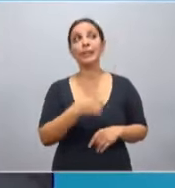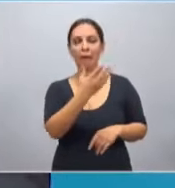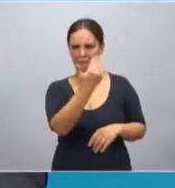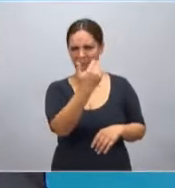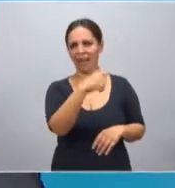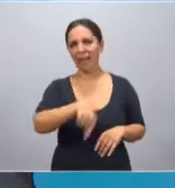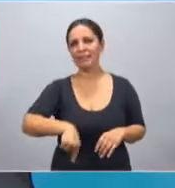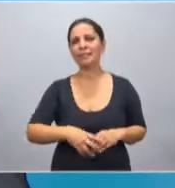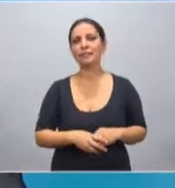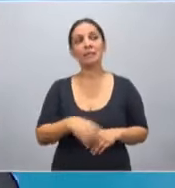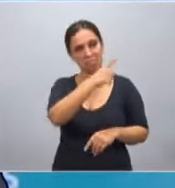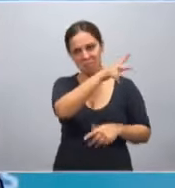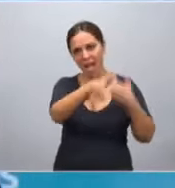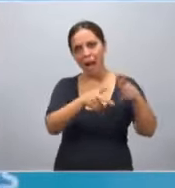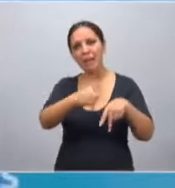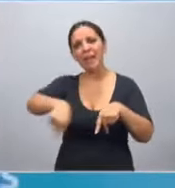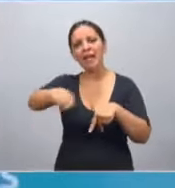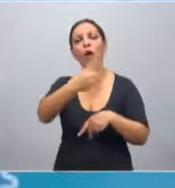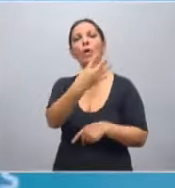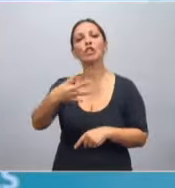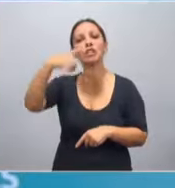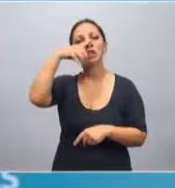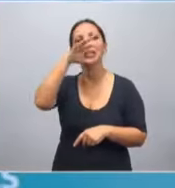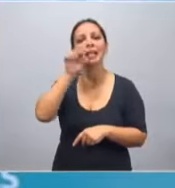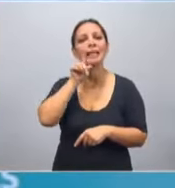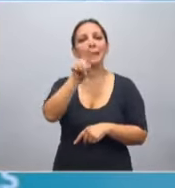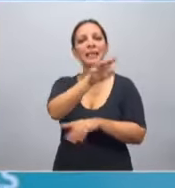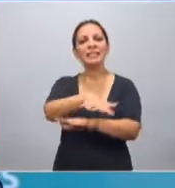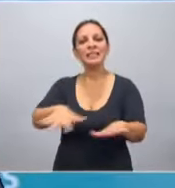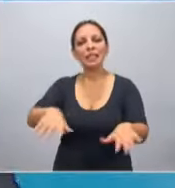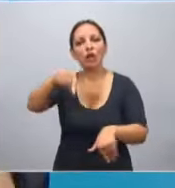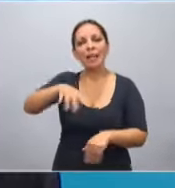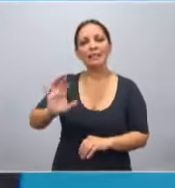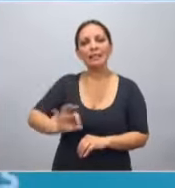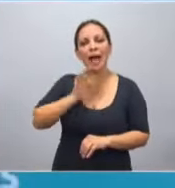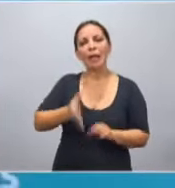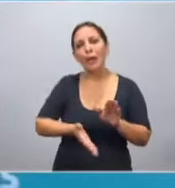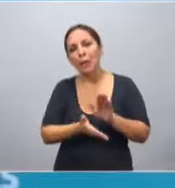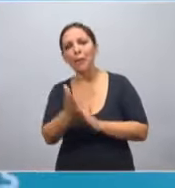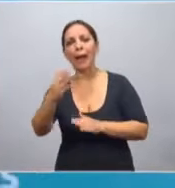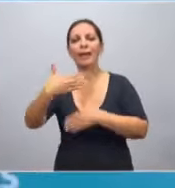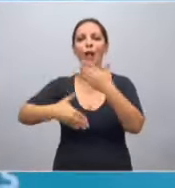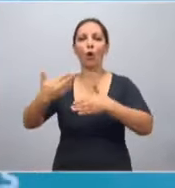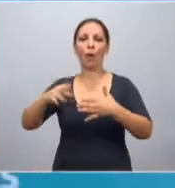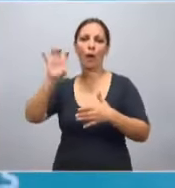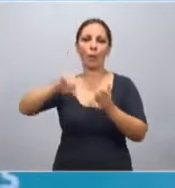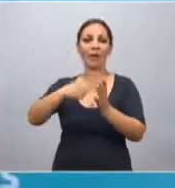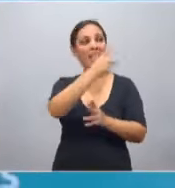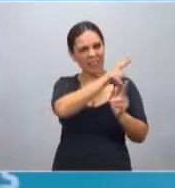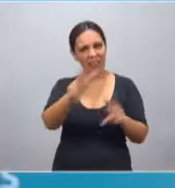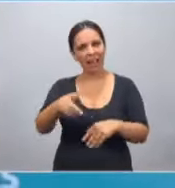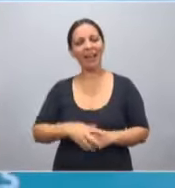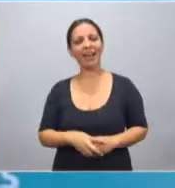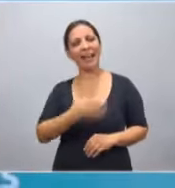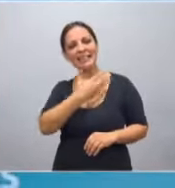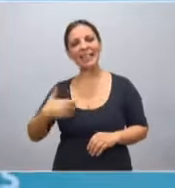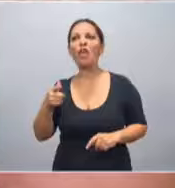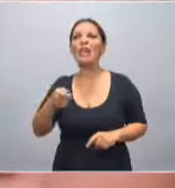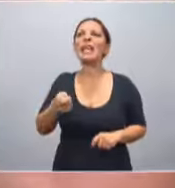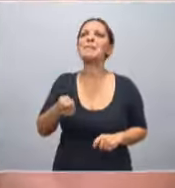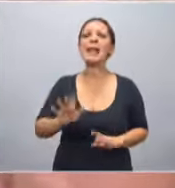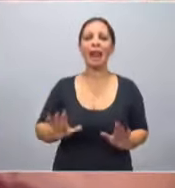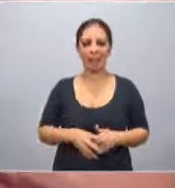decírselo a los 470.000 pibes que este año van a ir a los juegos un est